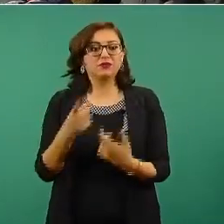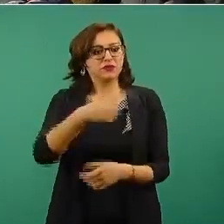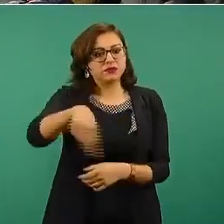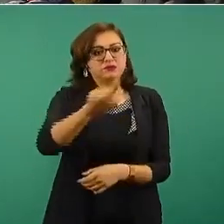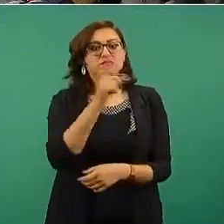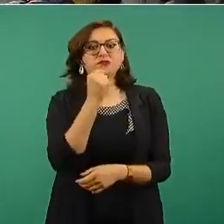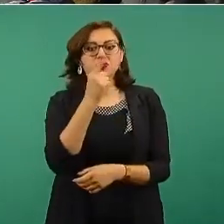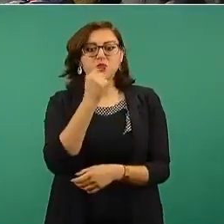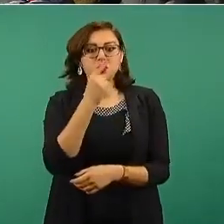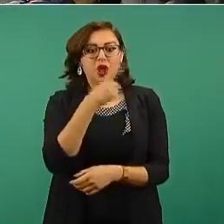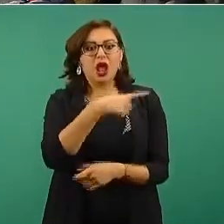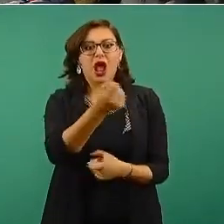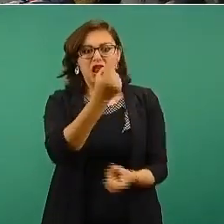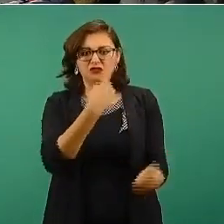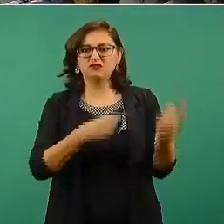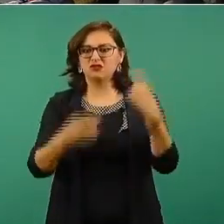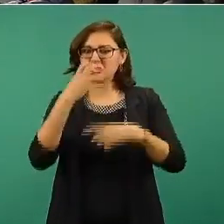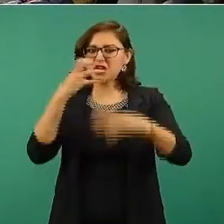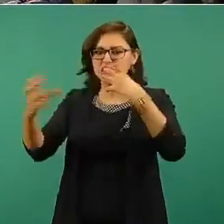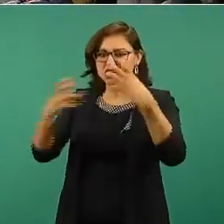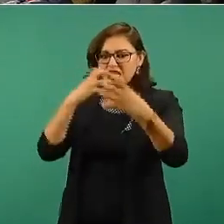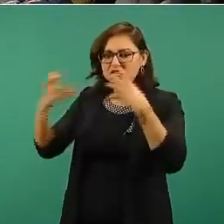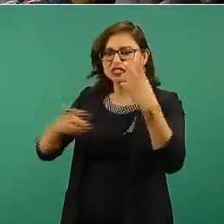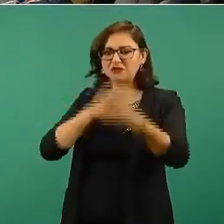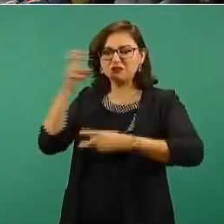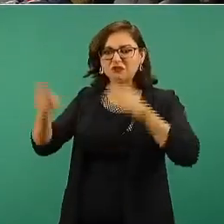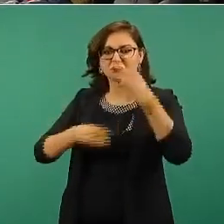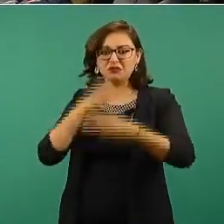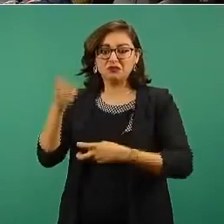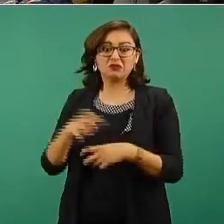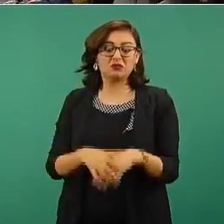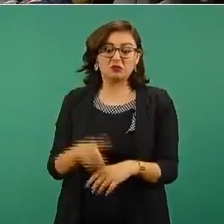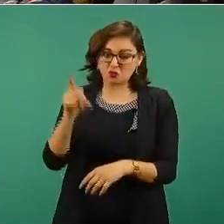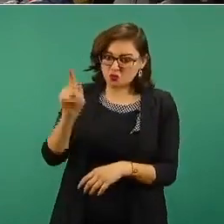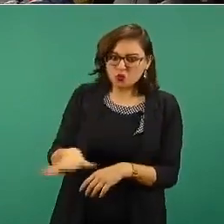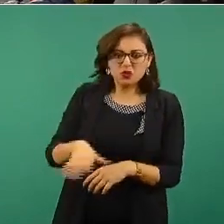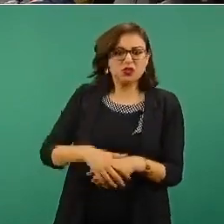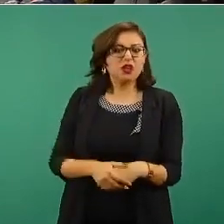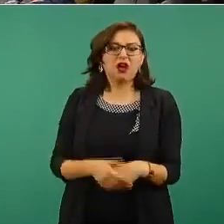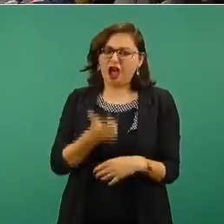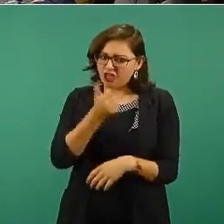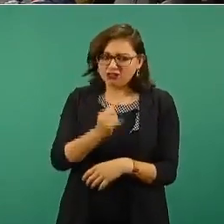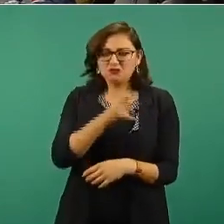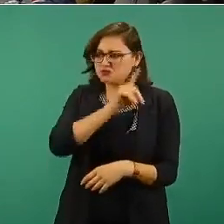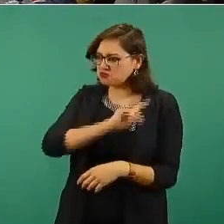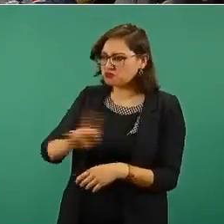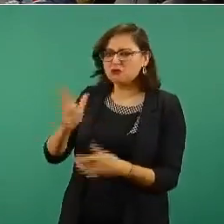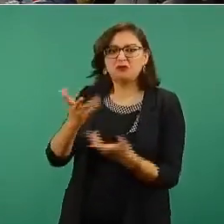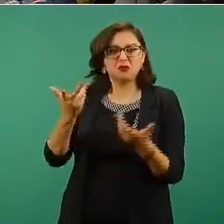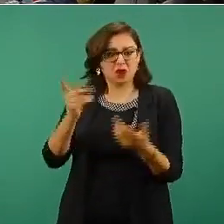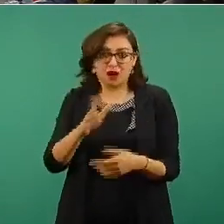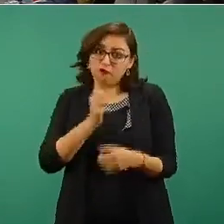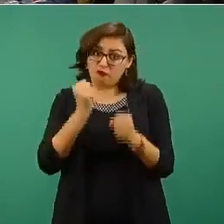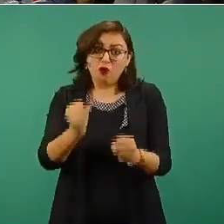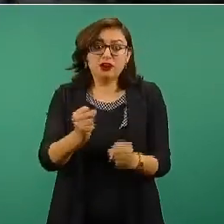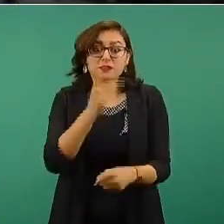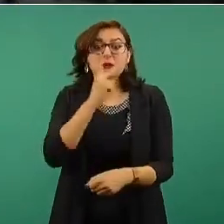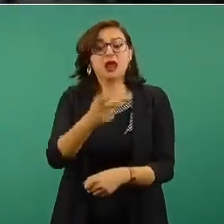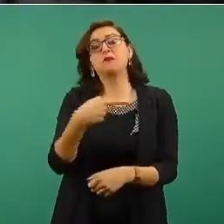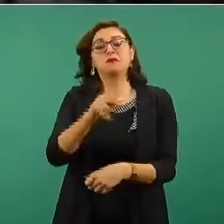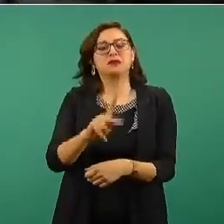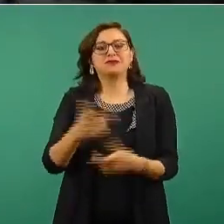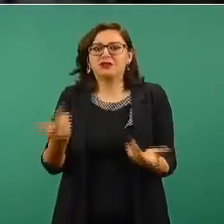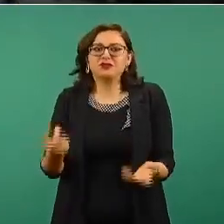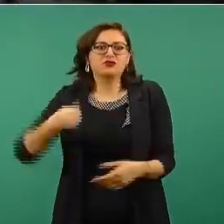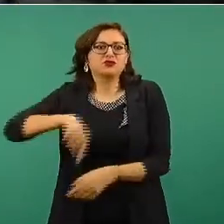algunos les gritaban a las mujeres, lo menos era puta. Es fuerte, pero eso es lo que tenemos que